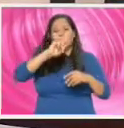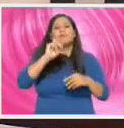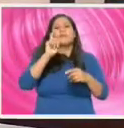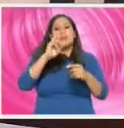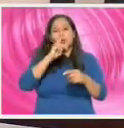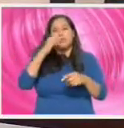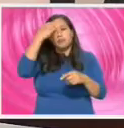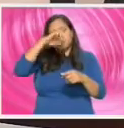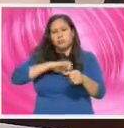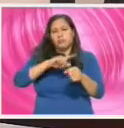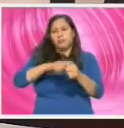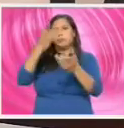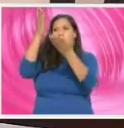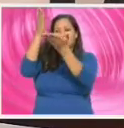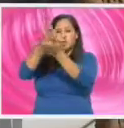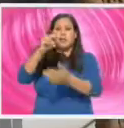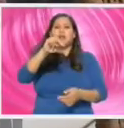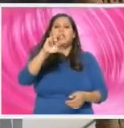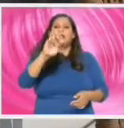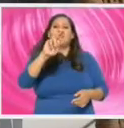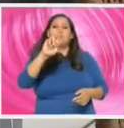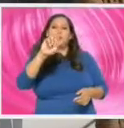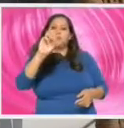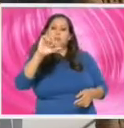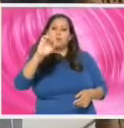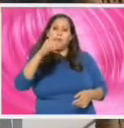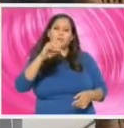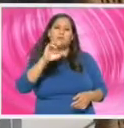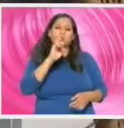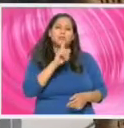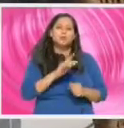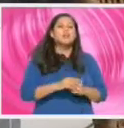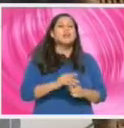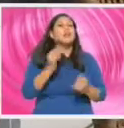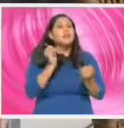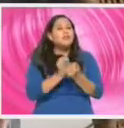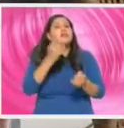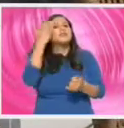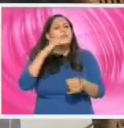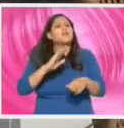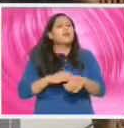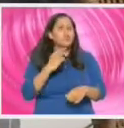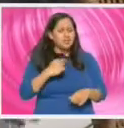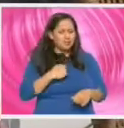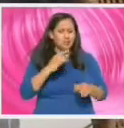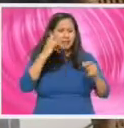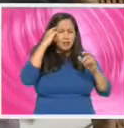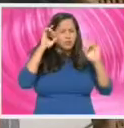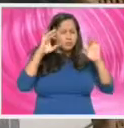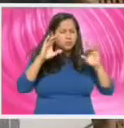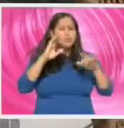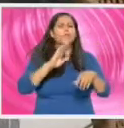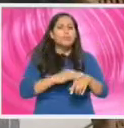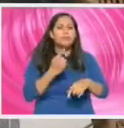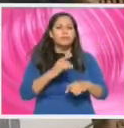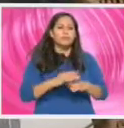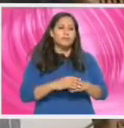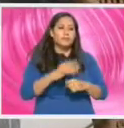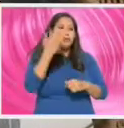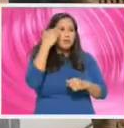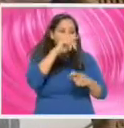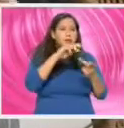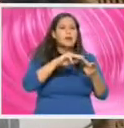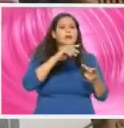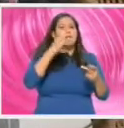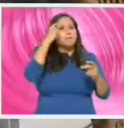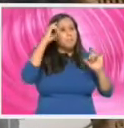neurólogo. Exactamente, te digo, y hay que estarlo revisando constantemente y hay que buscar la causa. O sea, si el neurólogo nos revisa y sabes qué nos dice, pues si es una migraña,